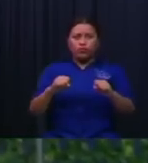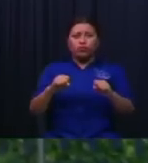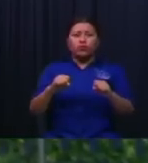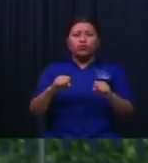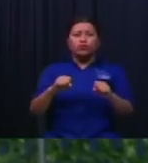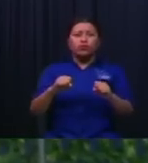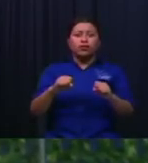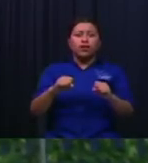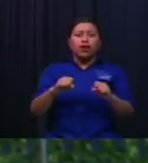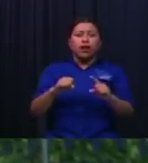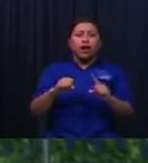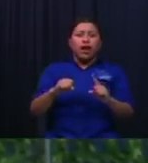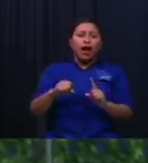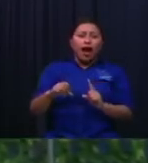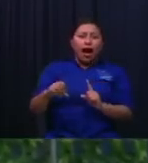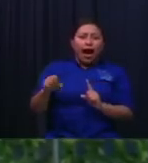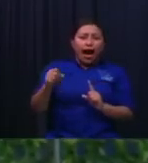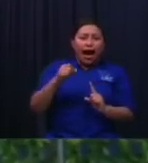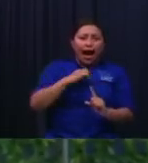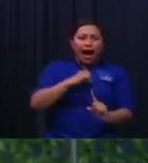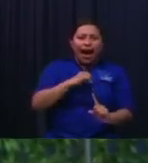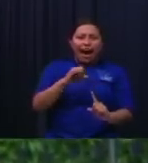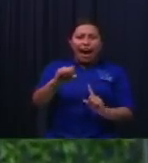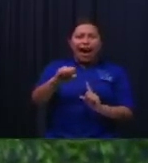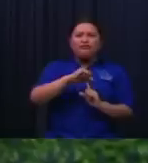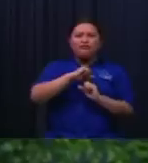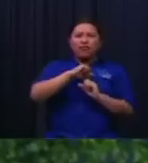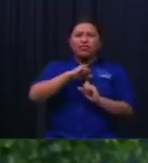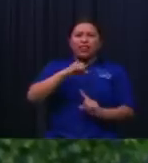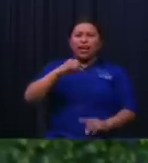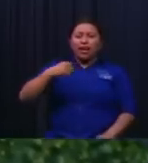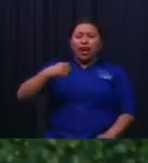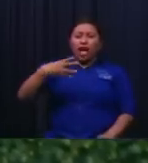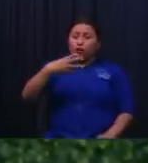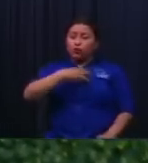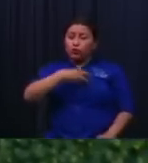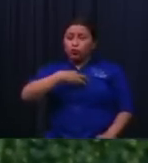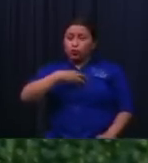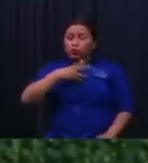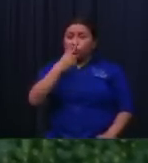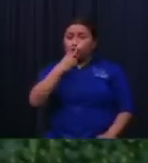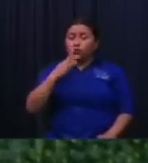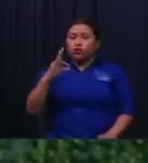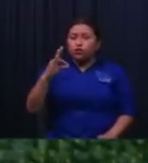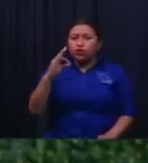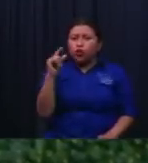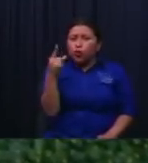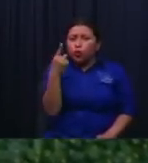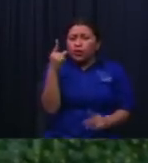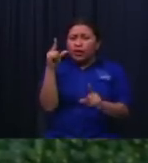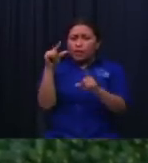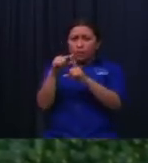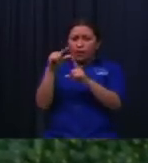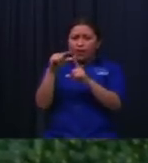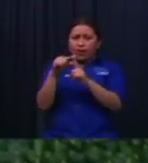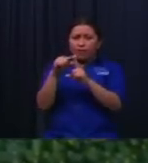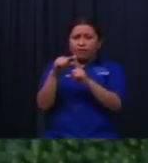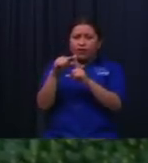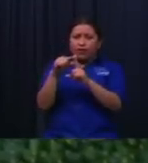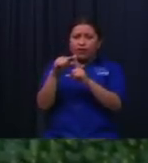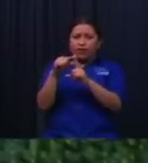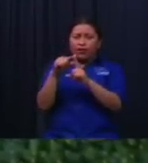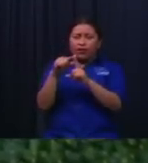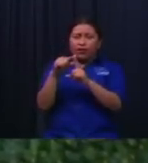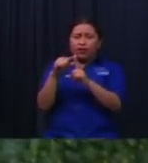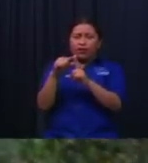el caminar de nuestros hijos con una palabra. Los podemos marcar de por vida y a veces no